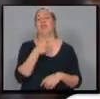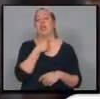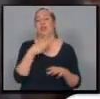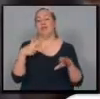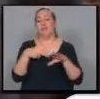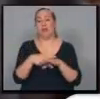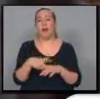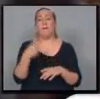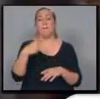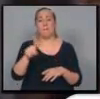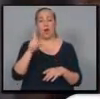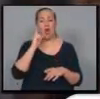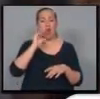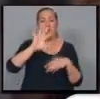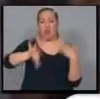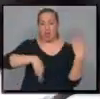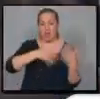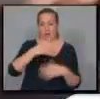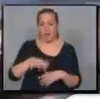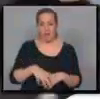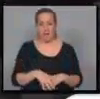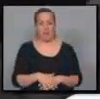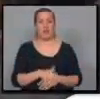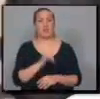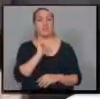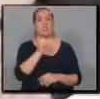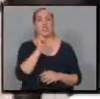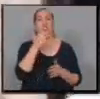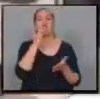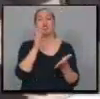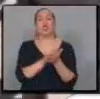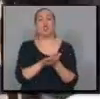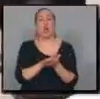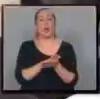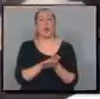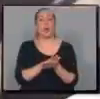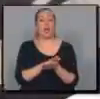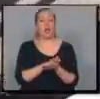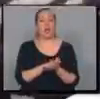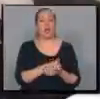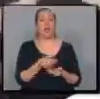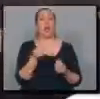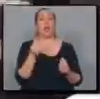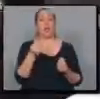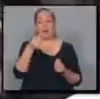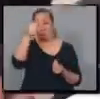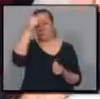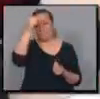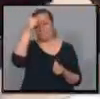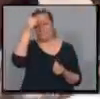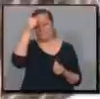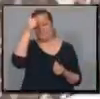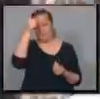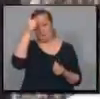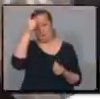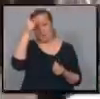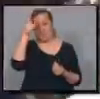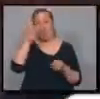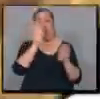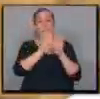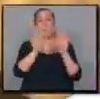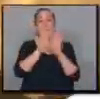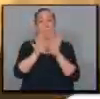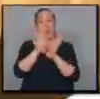Pero hubo algunos incidentes. Sí, que tienen que ver justamente con que las fuerzas de seguridad apostadas allí en la puerta de